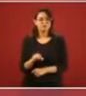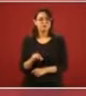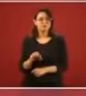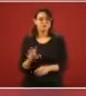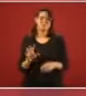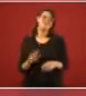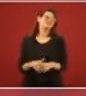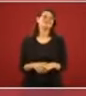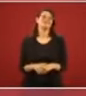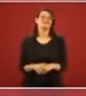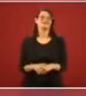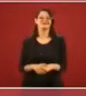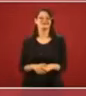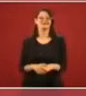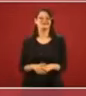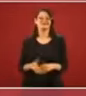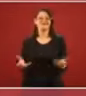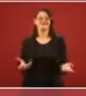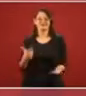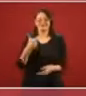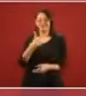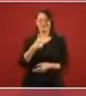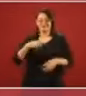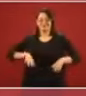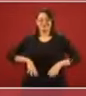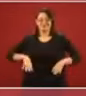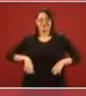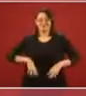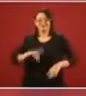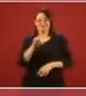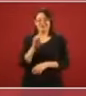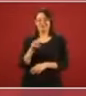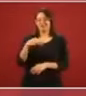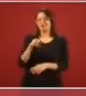pues entonces no fuese yo demócrata.